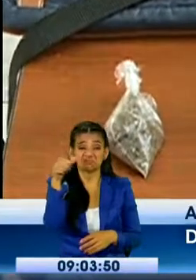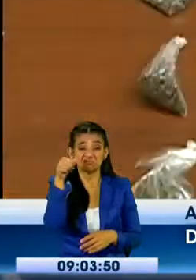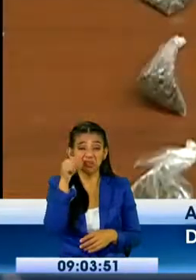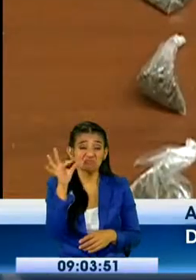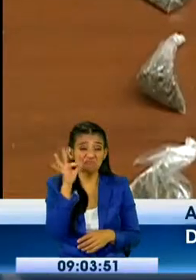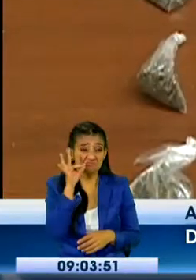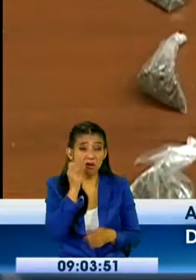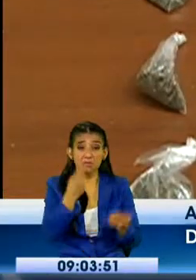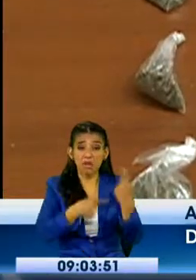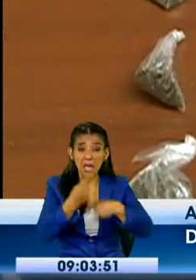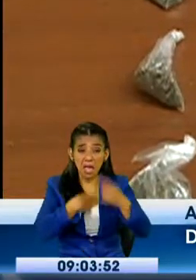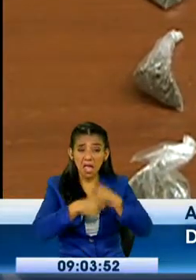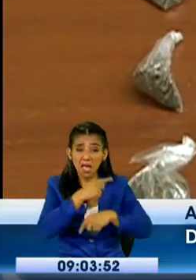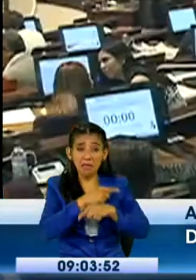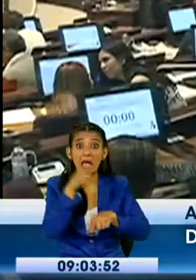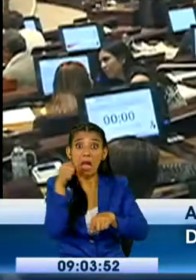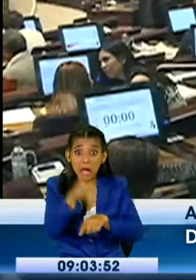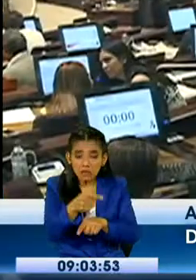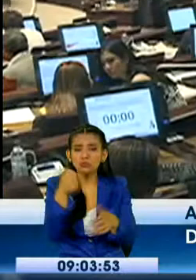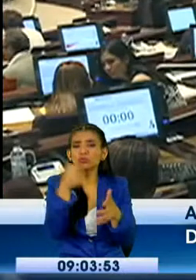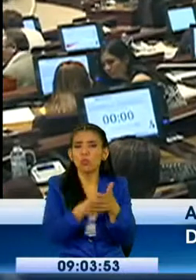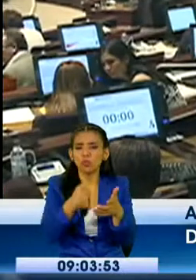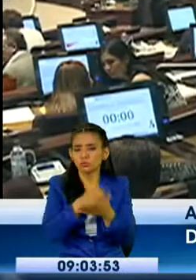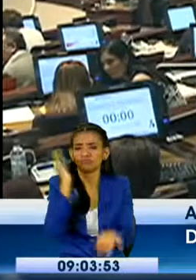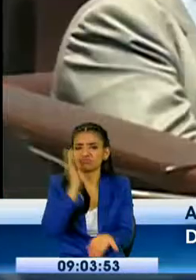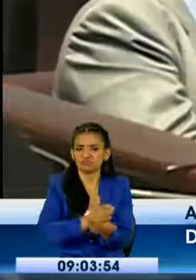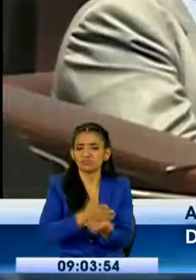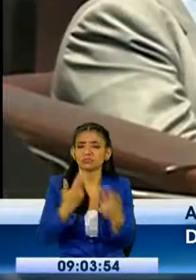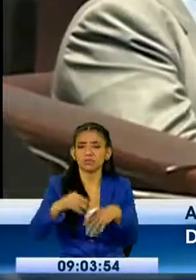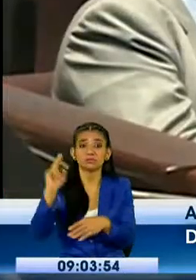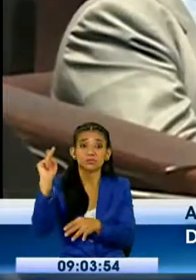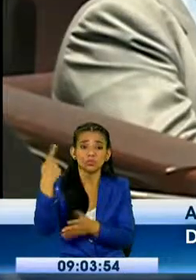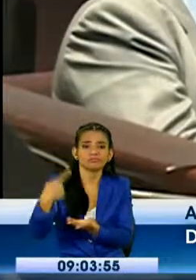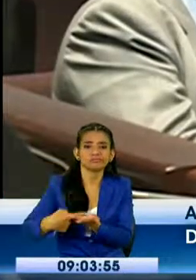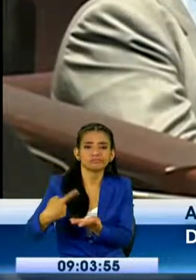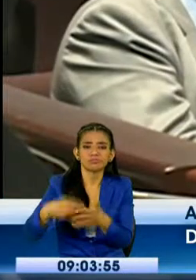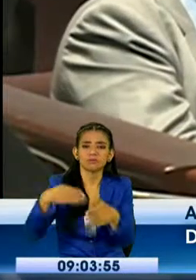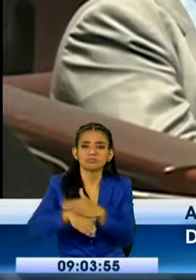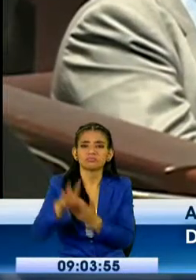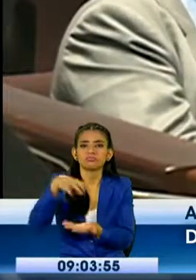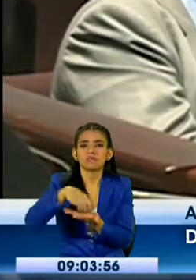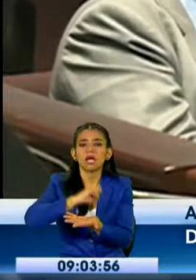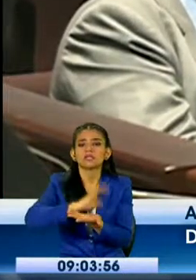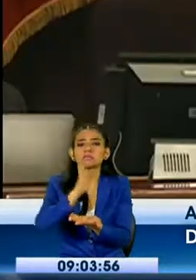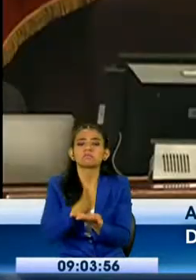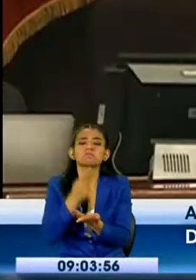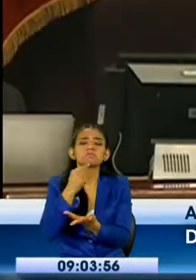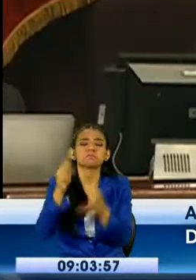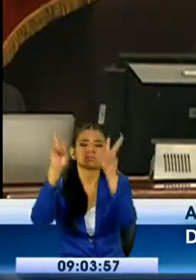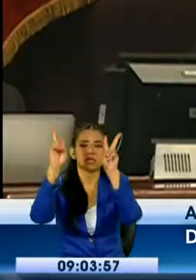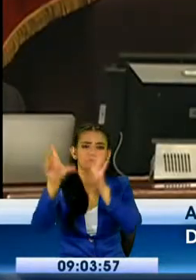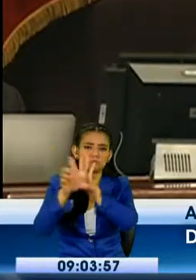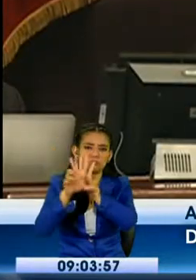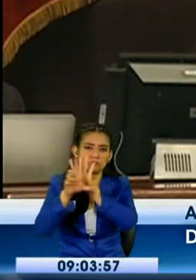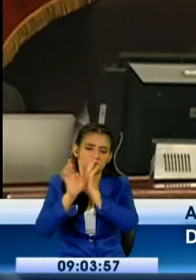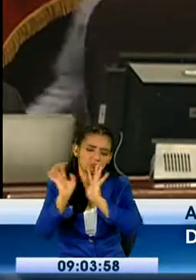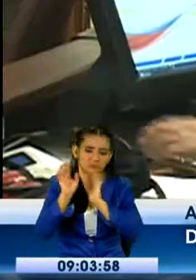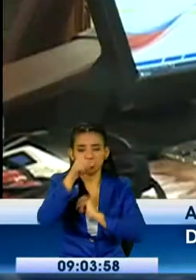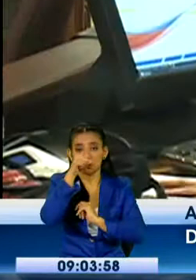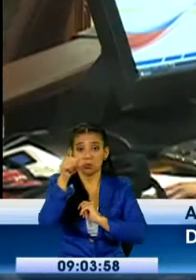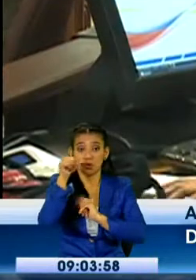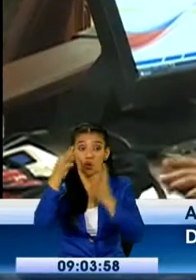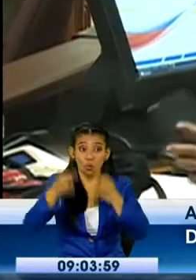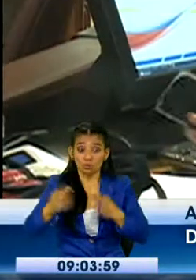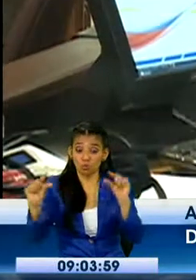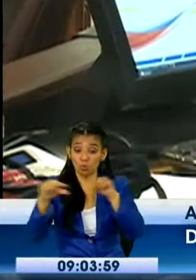microtráfico fue el tema central que se analizó en el segundo debate dentro de la Asamblea sobre la Ley de las Drogas. En Alianza País se buscaba